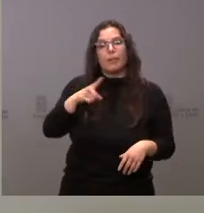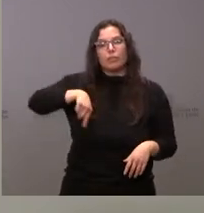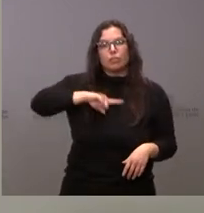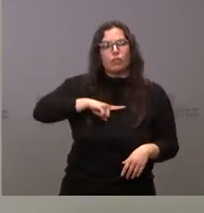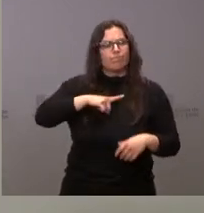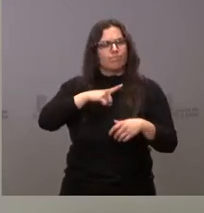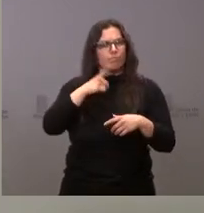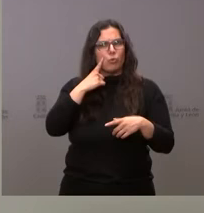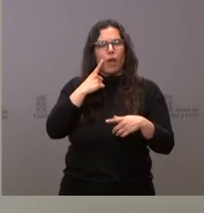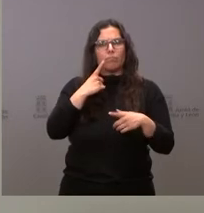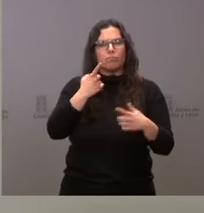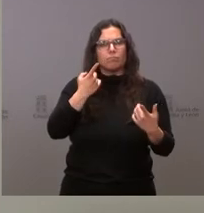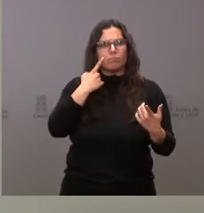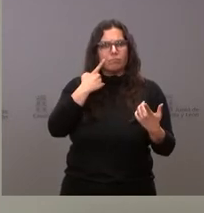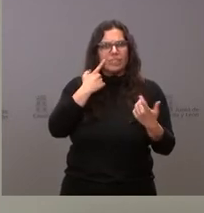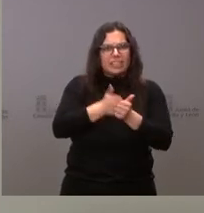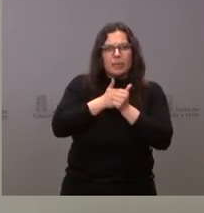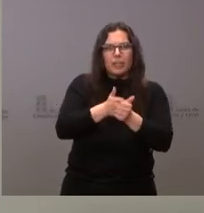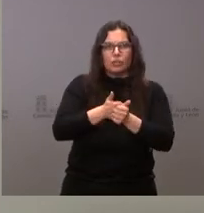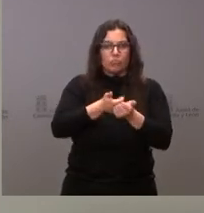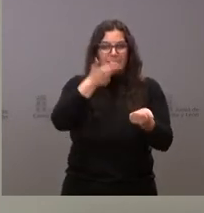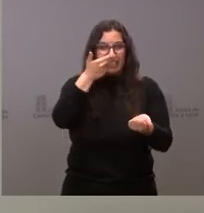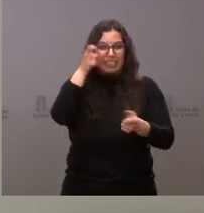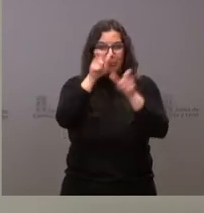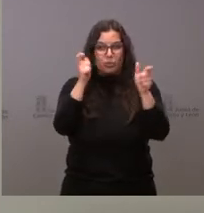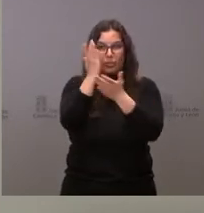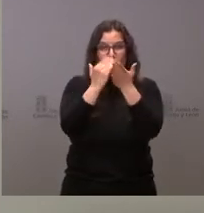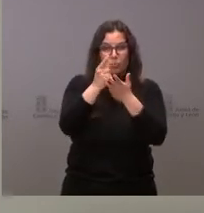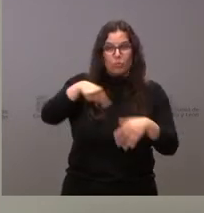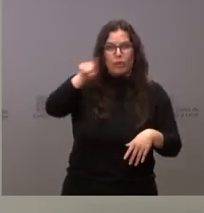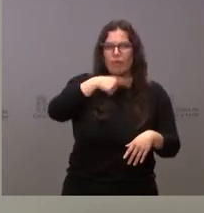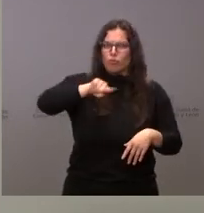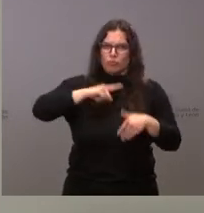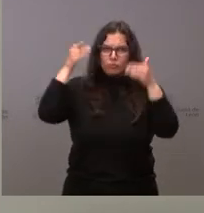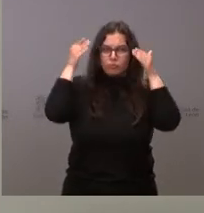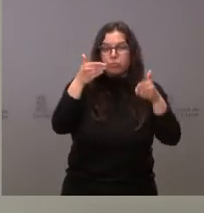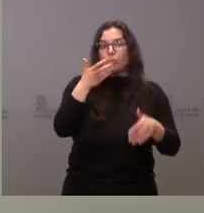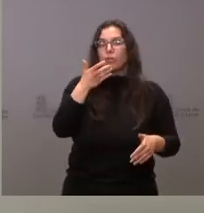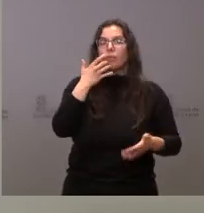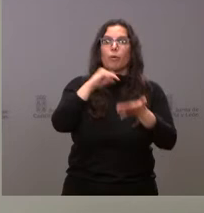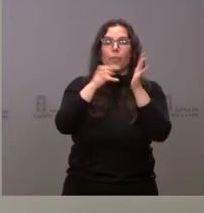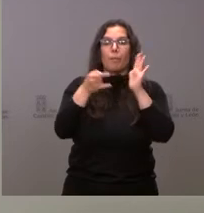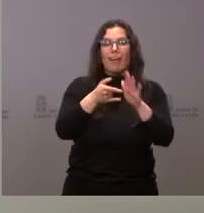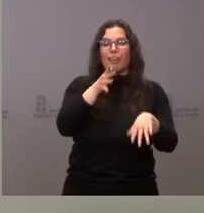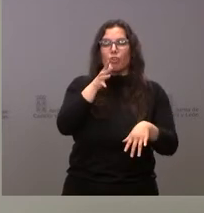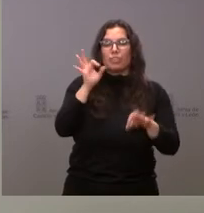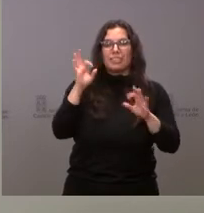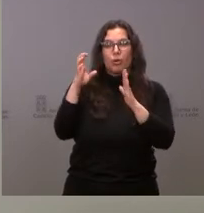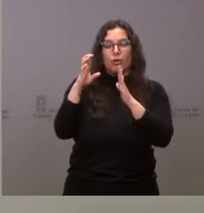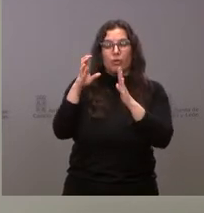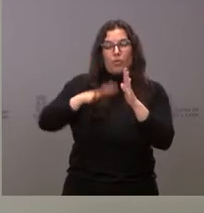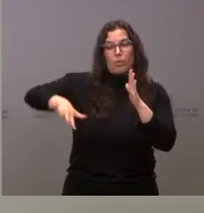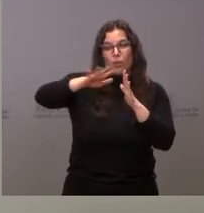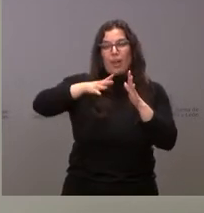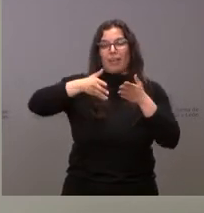nuestra comunidad autónoma lo hemos hecho esta semana en relación con nuestra posición respecto del plan hidrológico de cuenca respecto de la cuenca